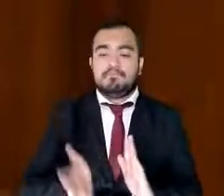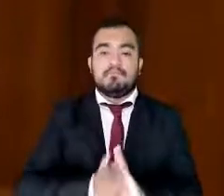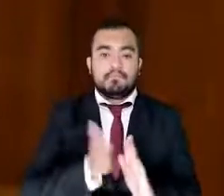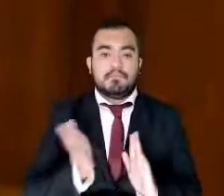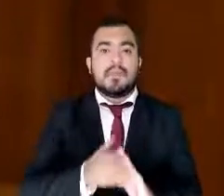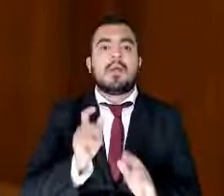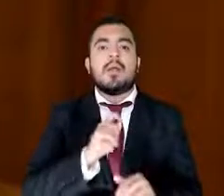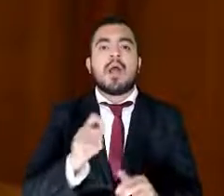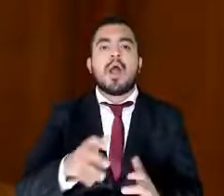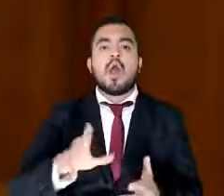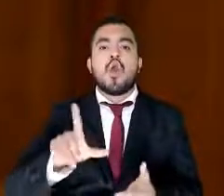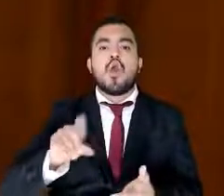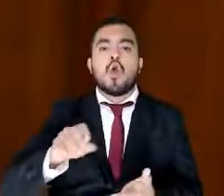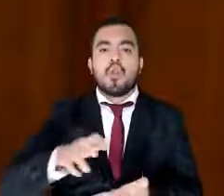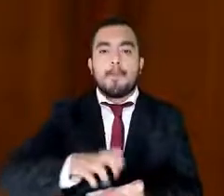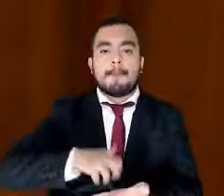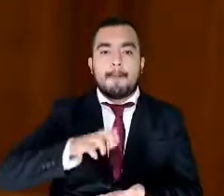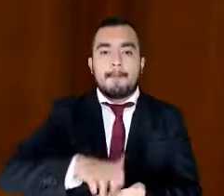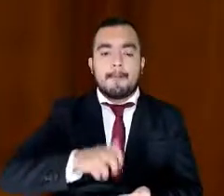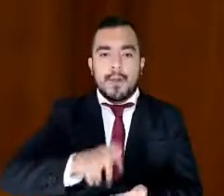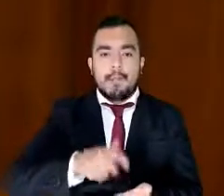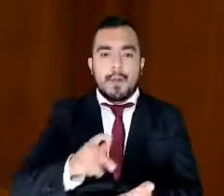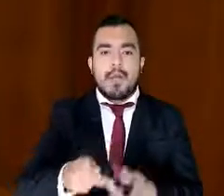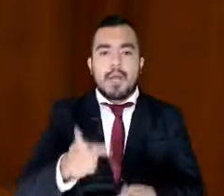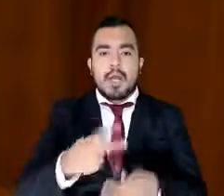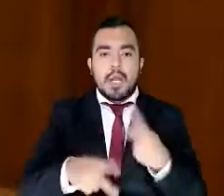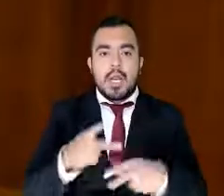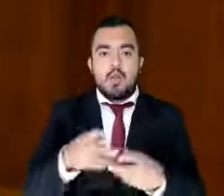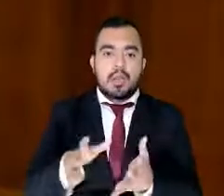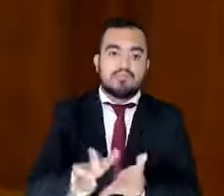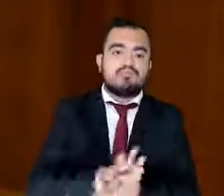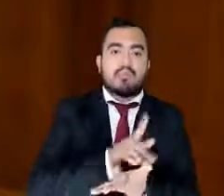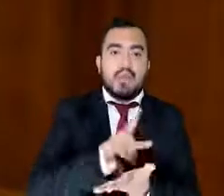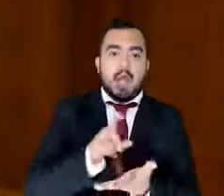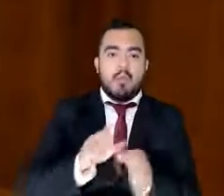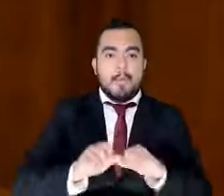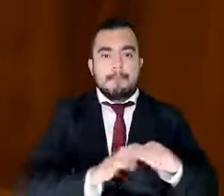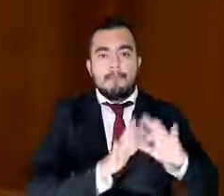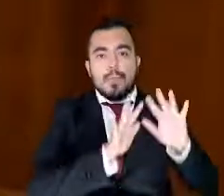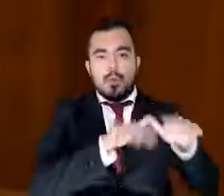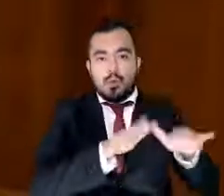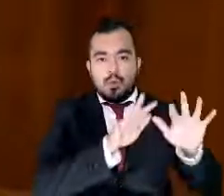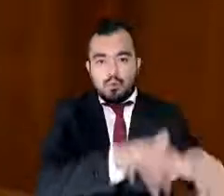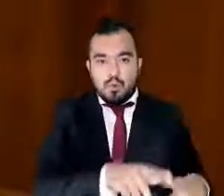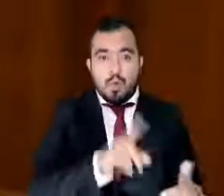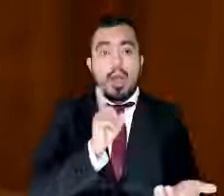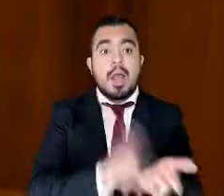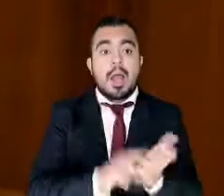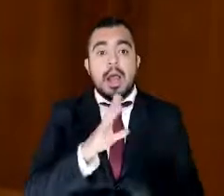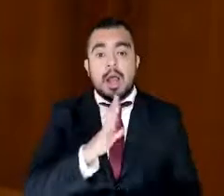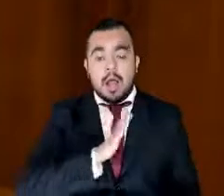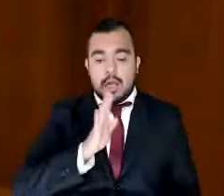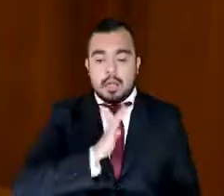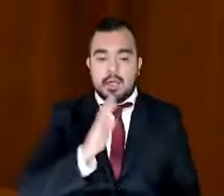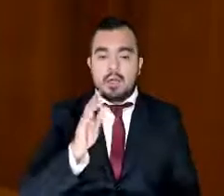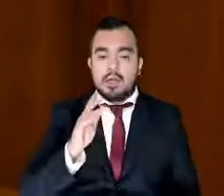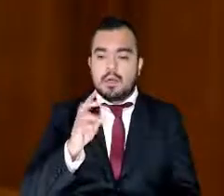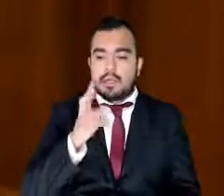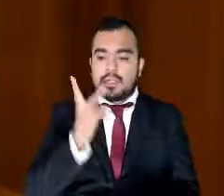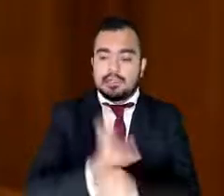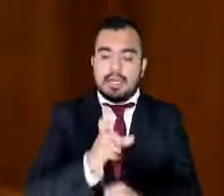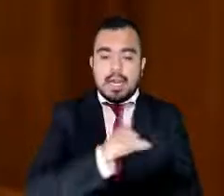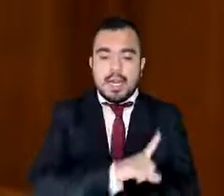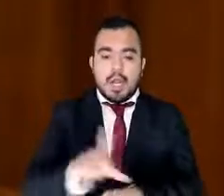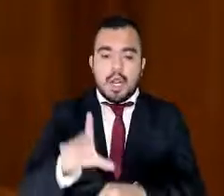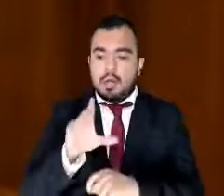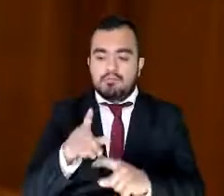recuperación de lodos del sistema Cutzamala, a través del cual estamos recuperando un caudal importante. Se realizó la tercera línea de conducción,